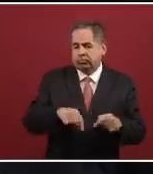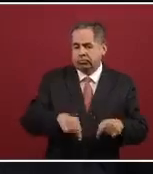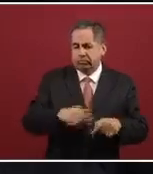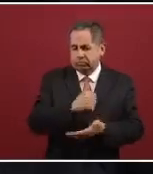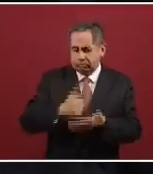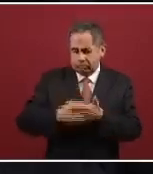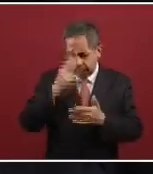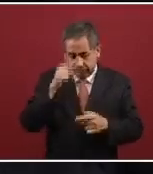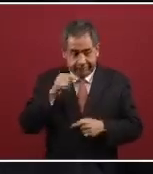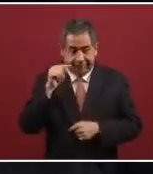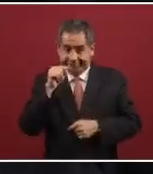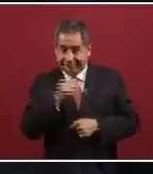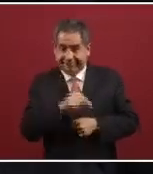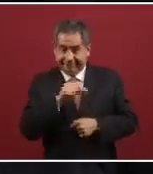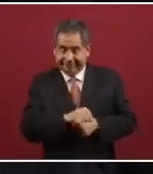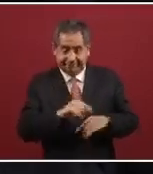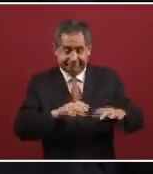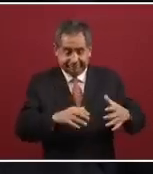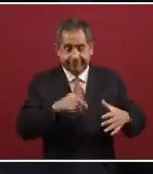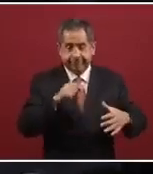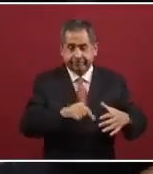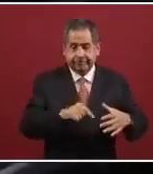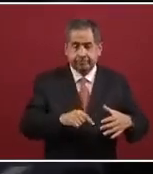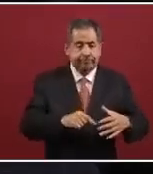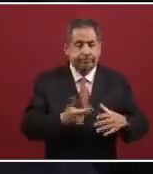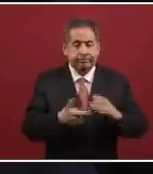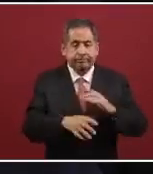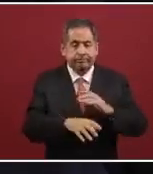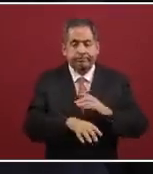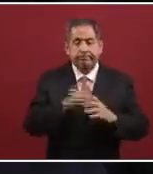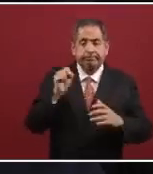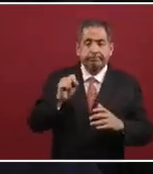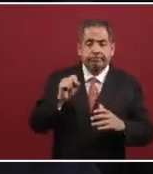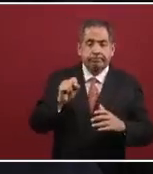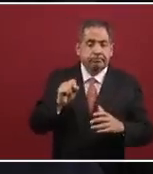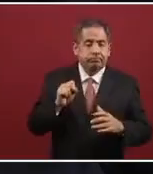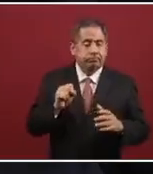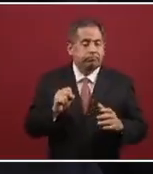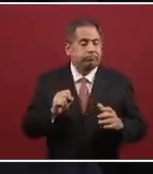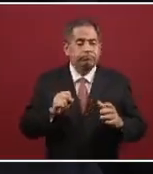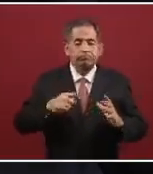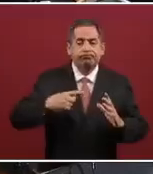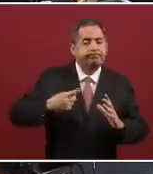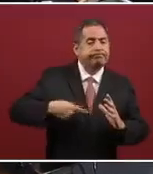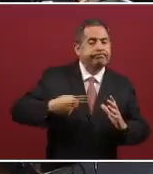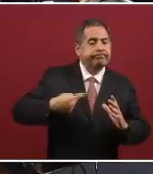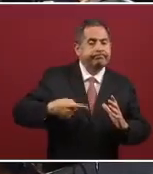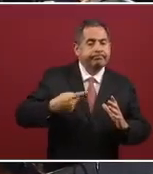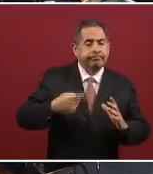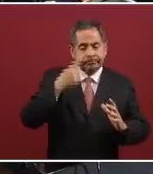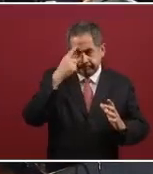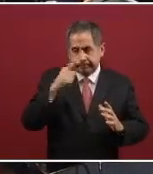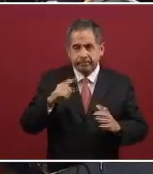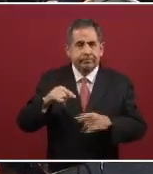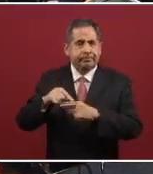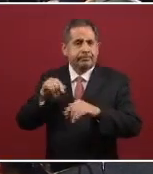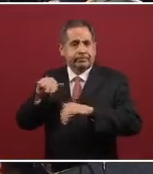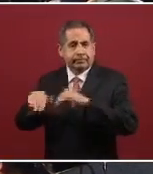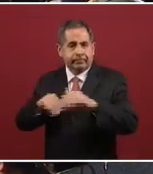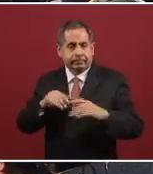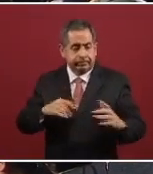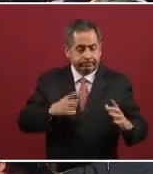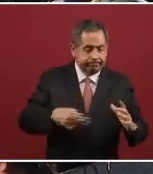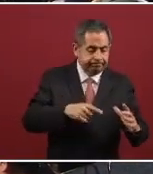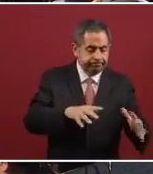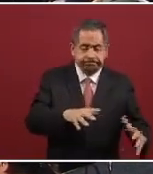De este centro social se sustrajeron bombas de calor para las albercas con valor de 1.5 millones cada